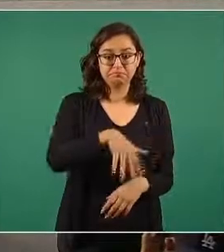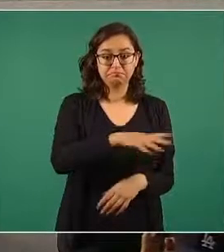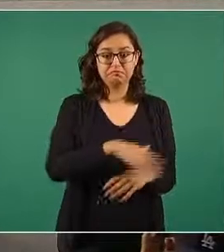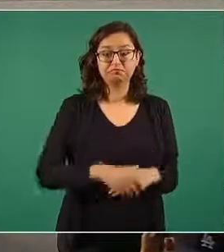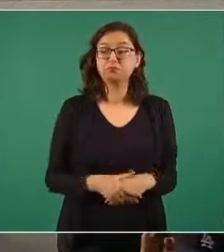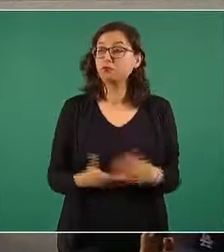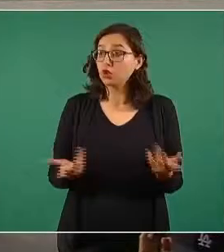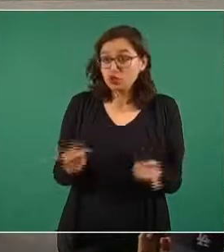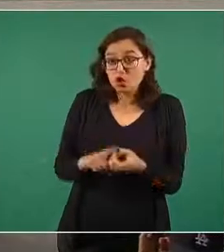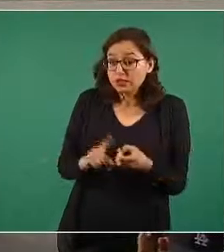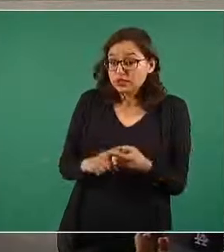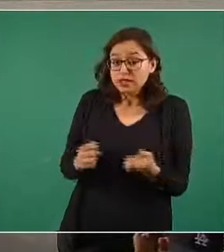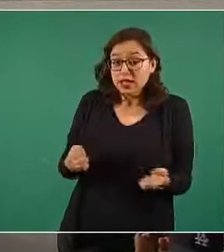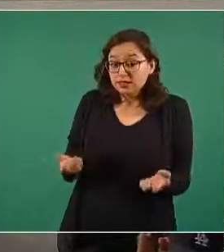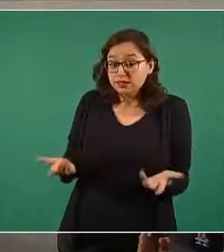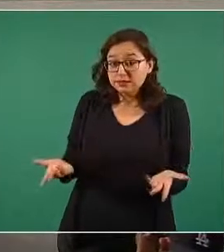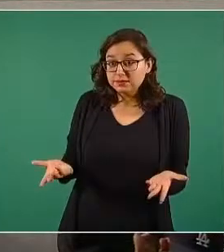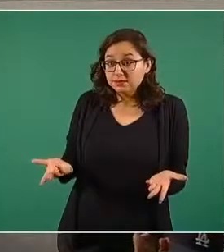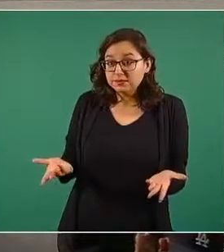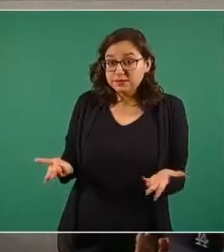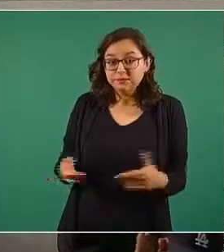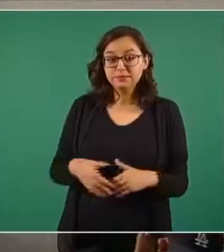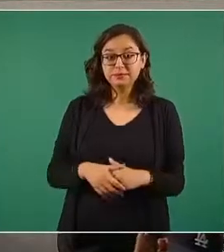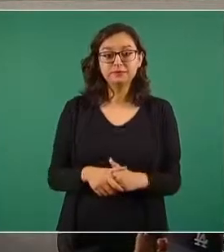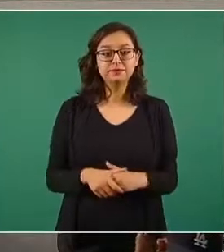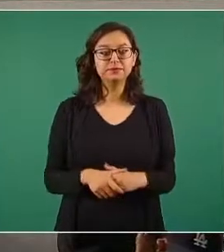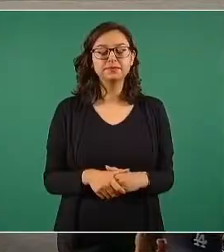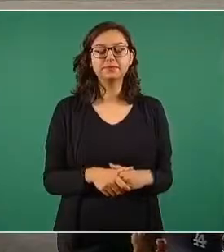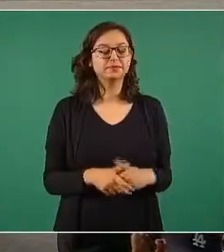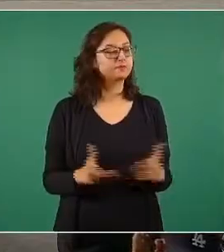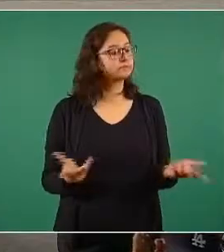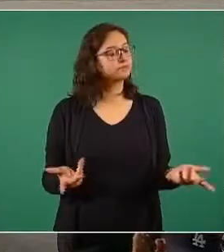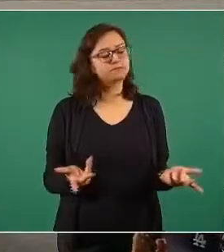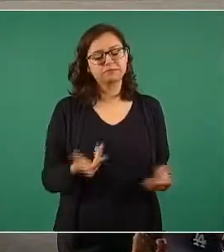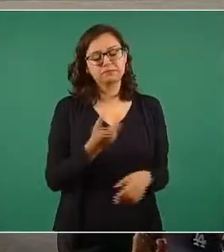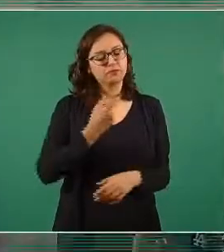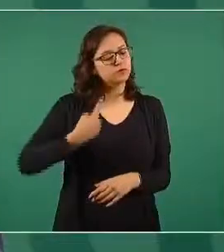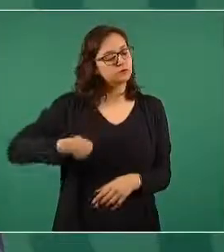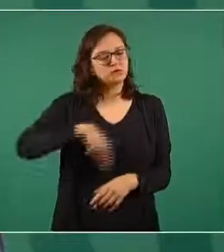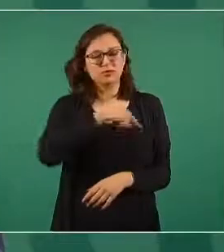hay indicios de… Hemos utilizado todo.